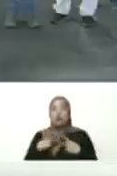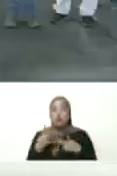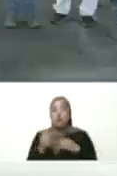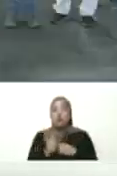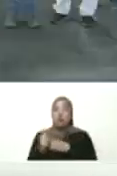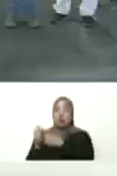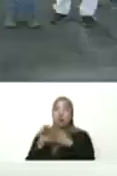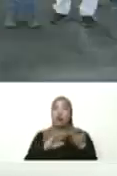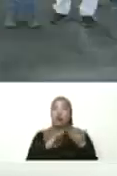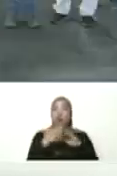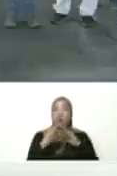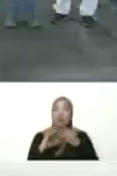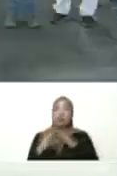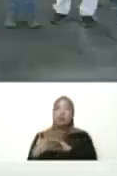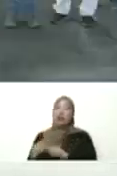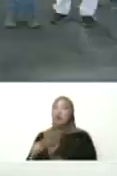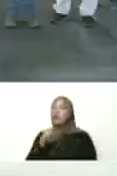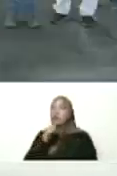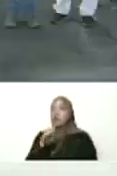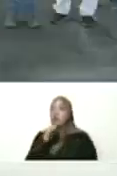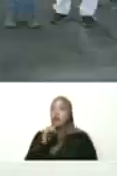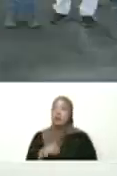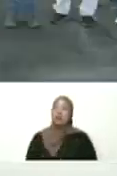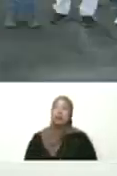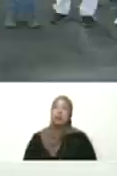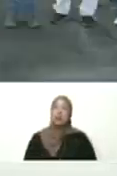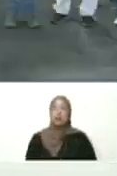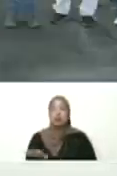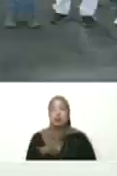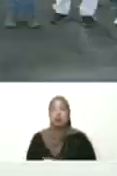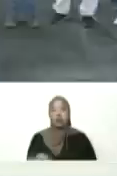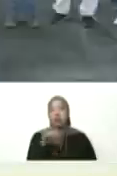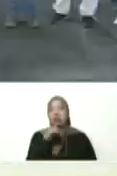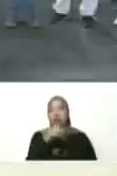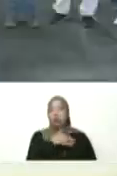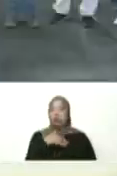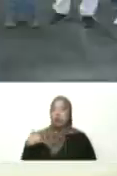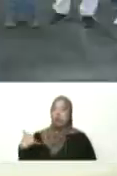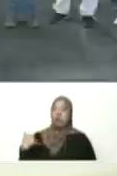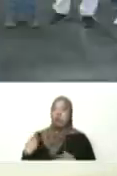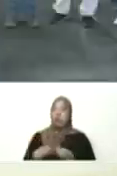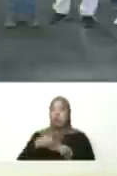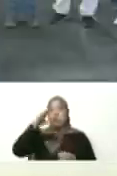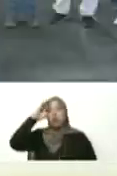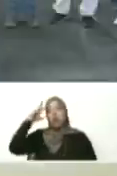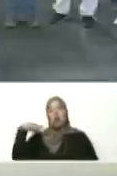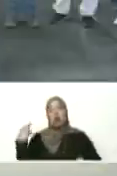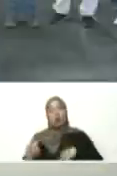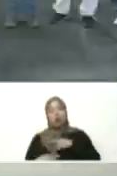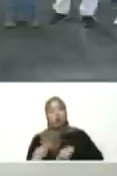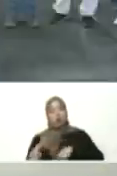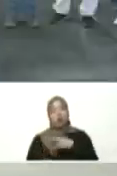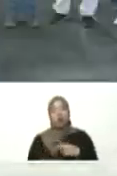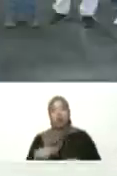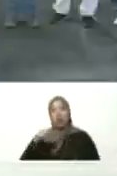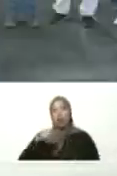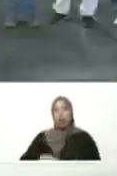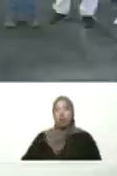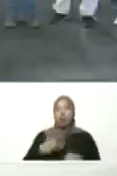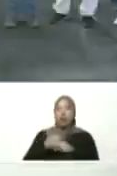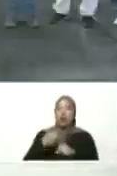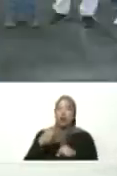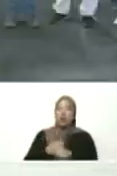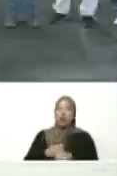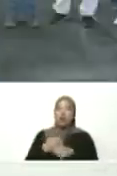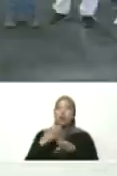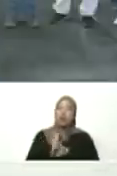de las comunas, convocando a la Asamblea Nacional en pleno, y yo quiero estar como militante revolucionario en esa mesa trabajando